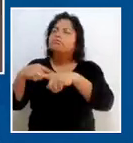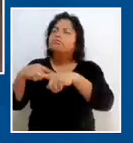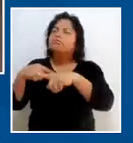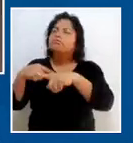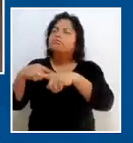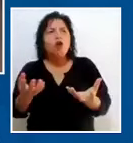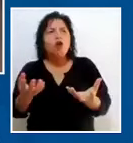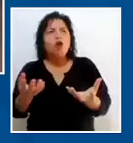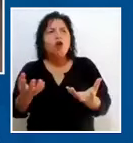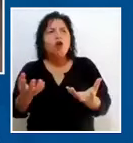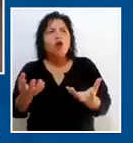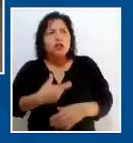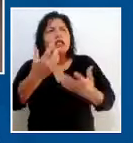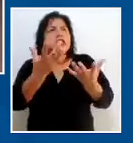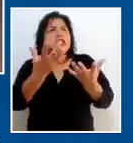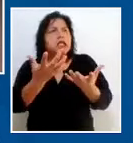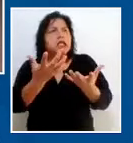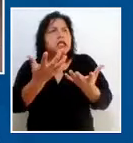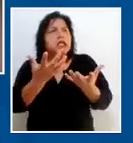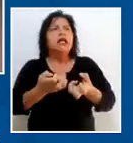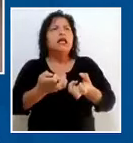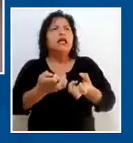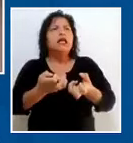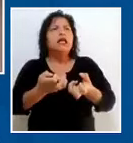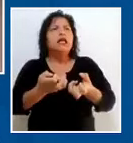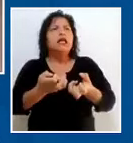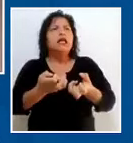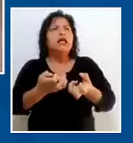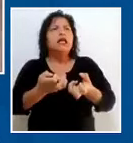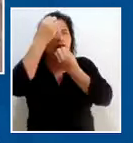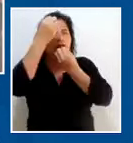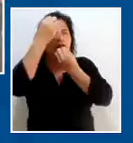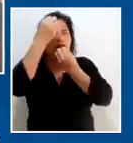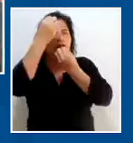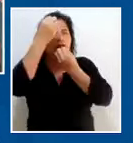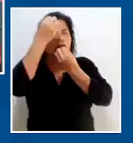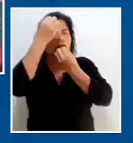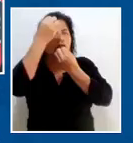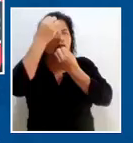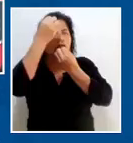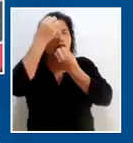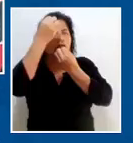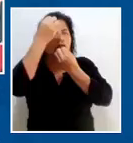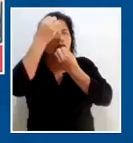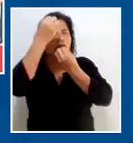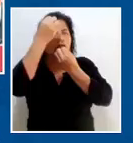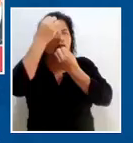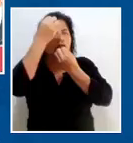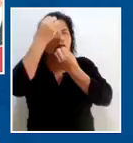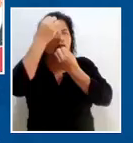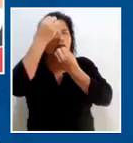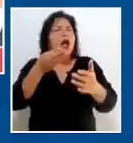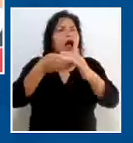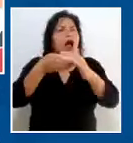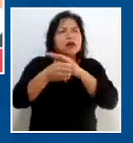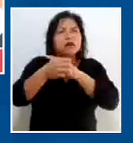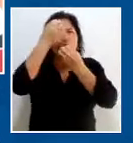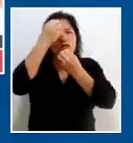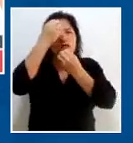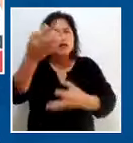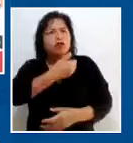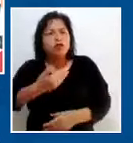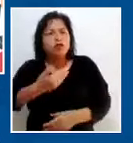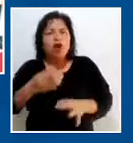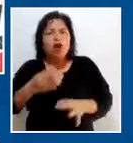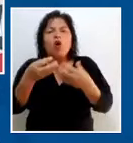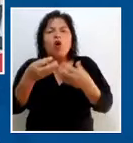seguir una persona, sea un ciudadano o una ciudadana, para solicitar, ¿no? Para hacer un pedido de acceso a la información pública y cuál es